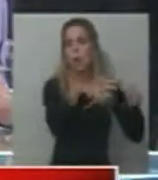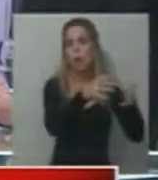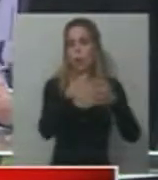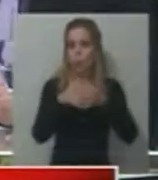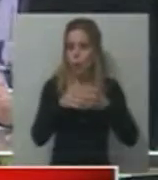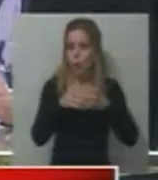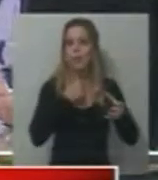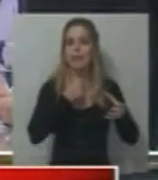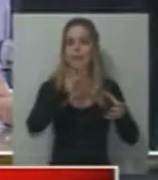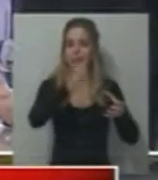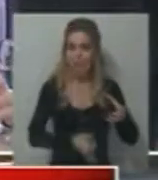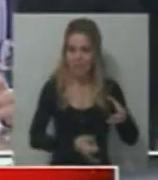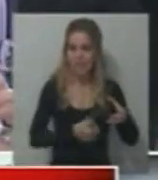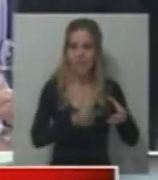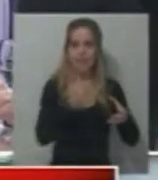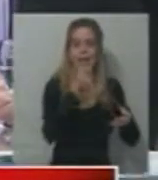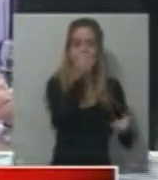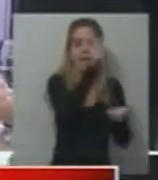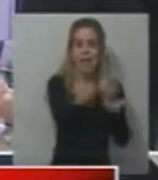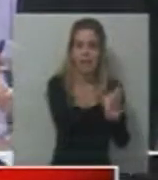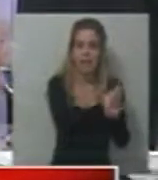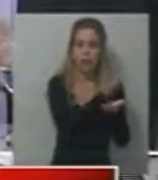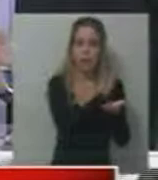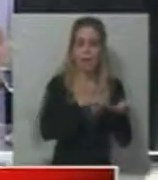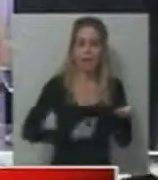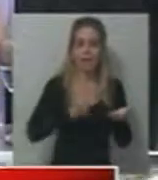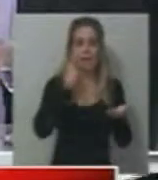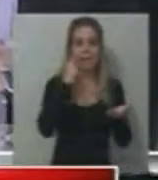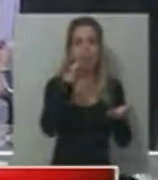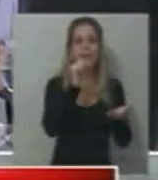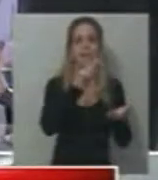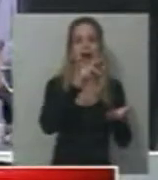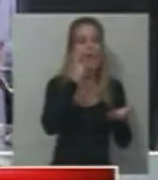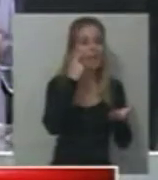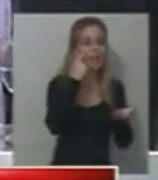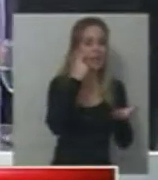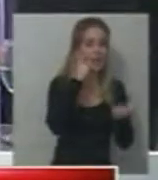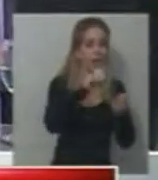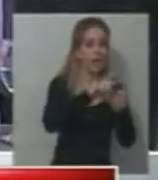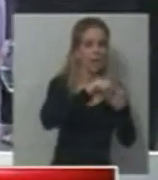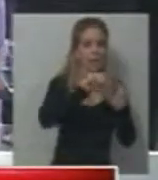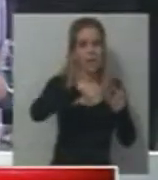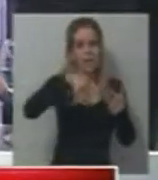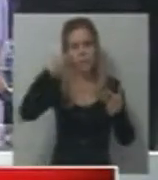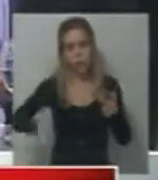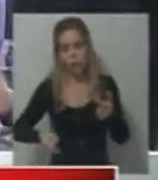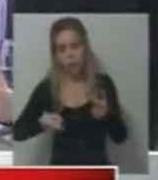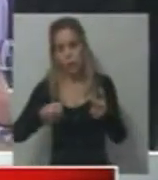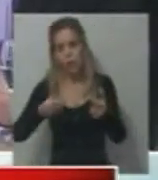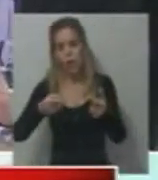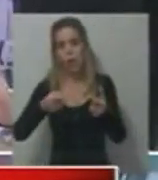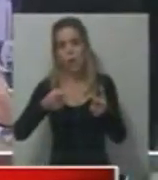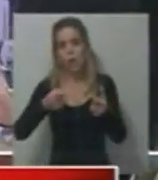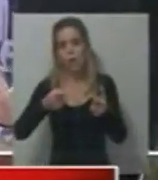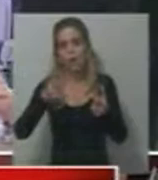Cámpora, que tiene una idea de la política, y el ala más moderada, barra racional, barra política, que